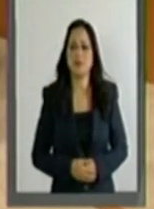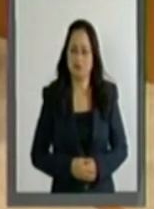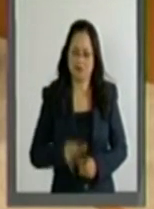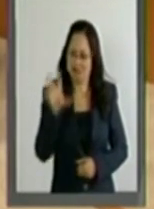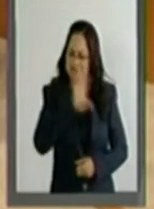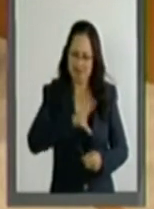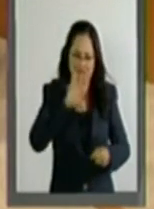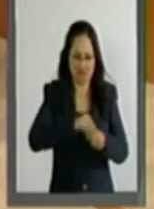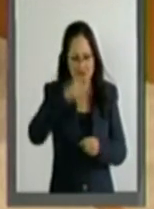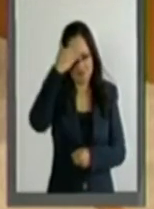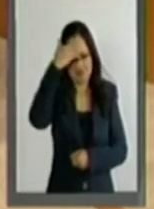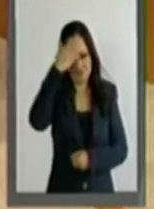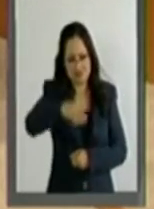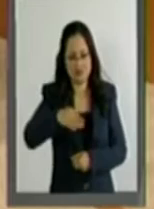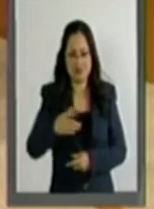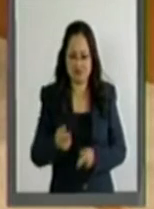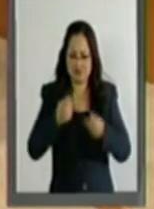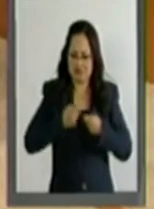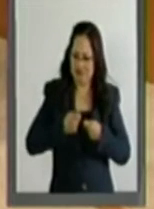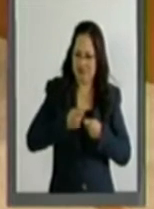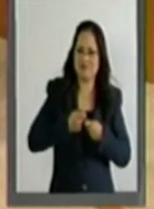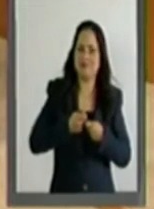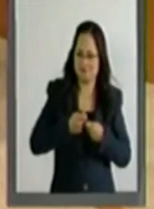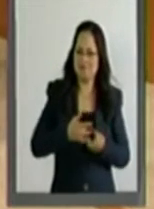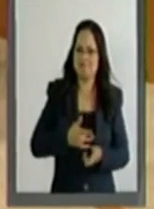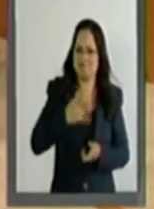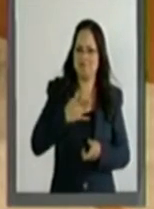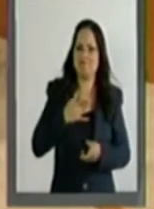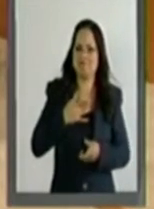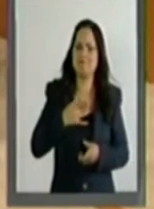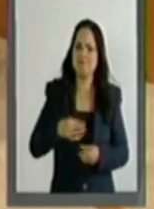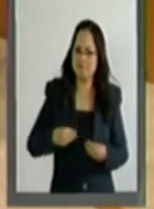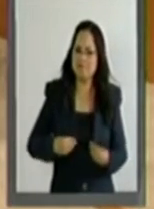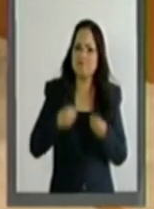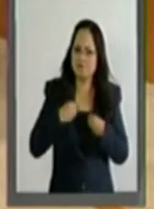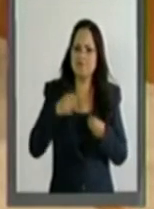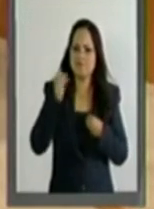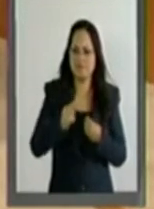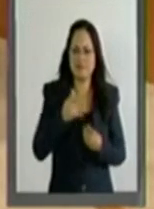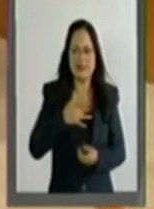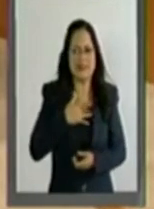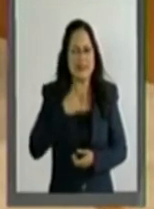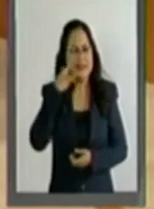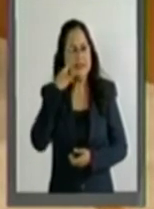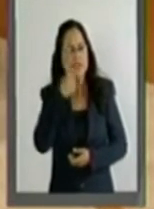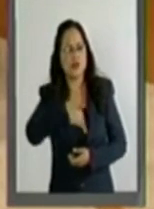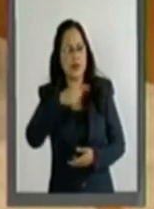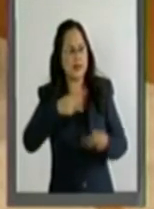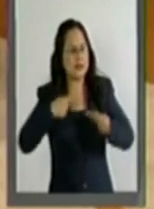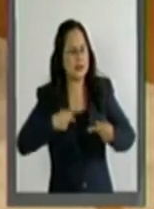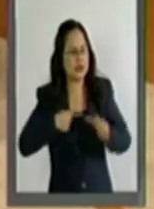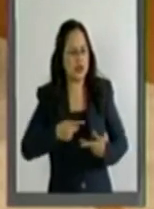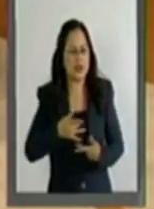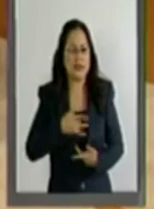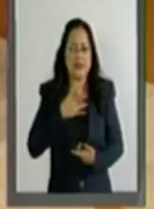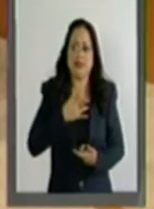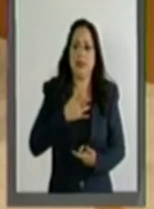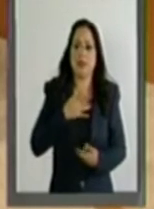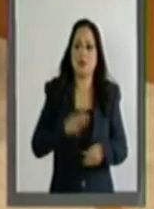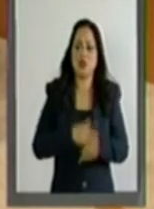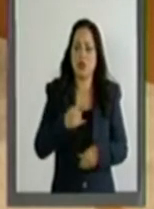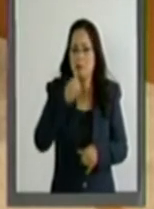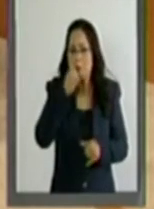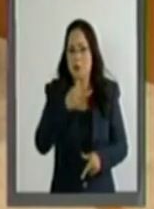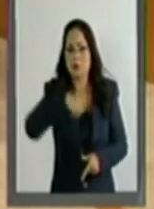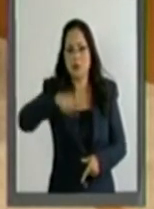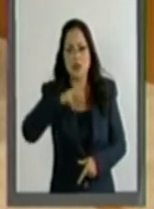cabalmente, lo asimilamos y lo vivimos, lo que es la indignación del pueblo mexicano por los insultos